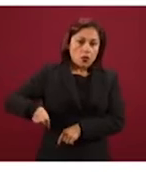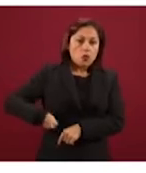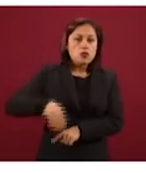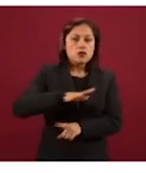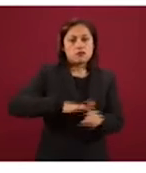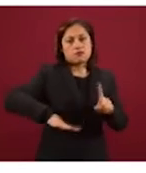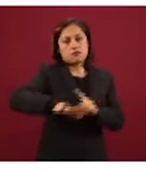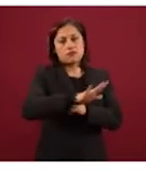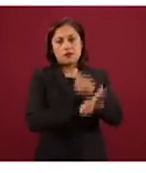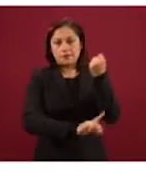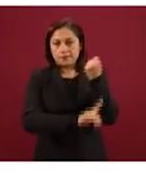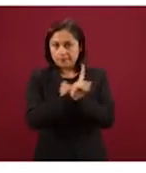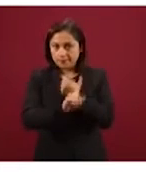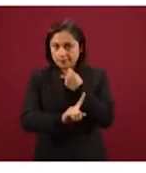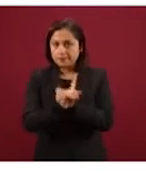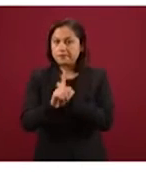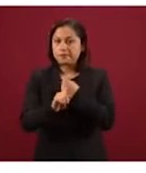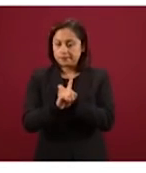esta crisis